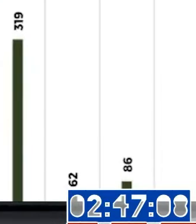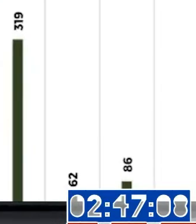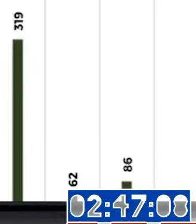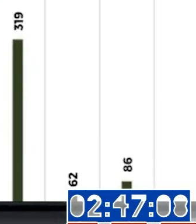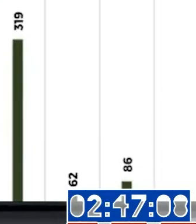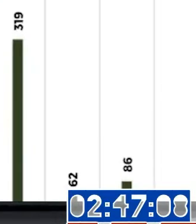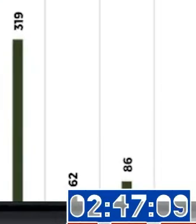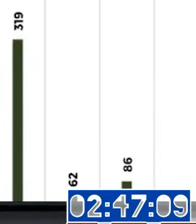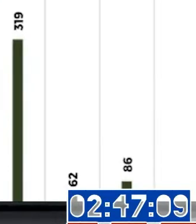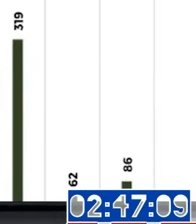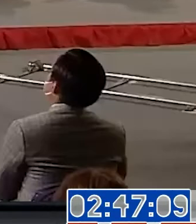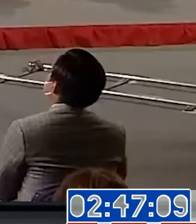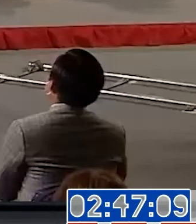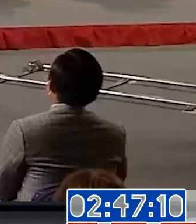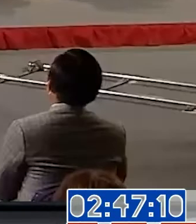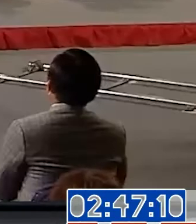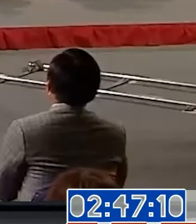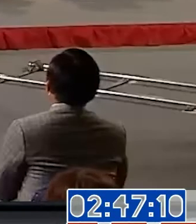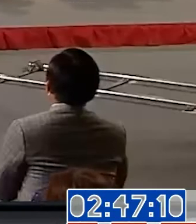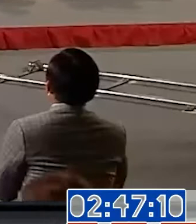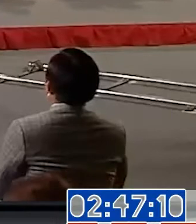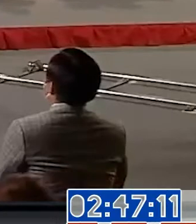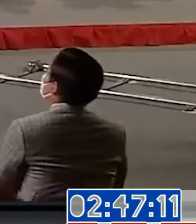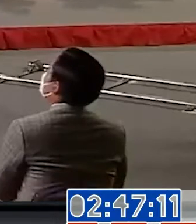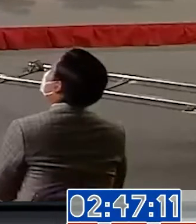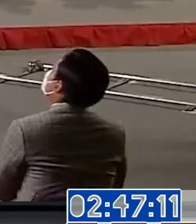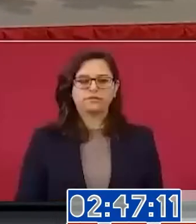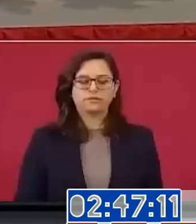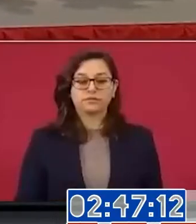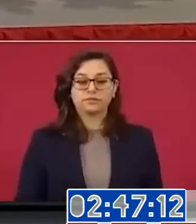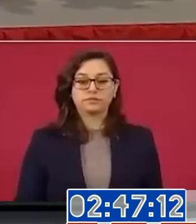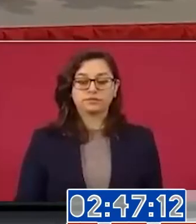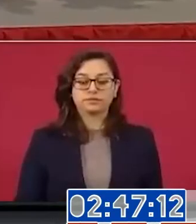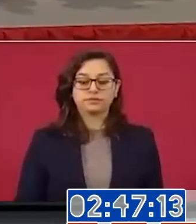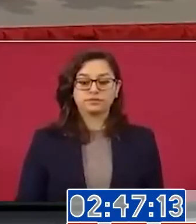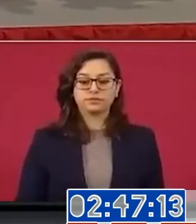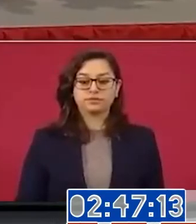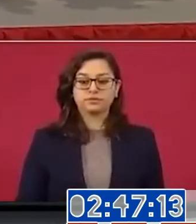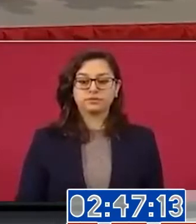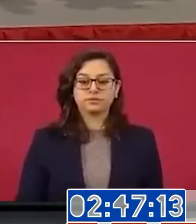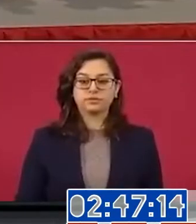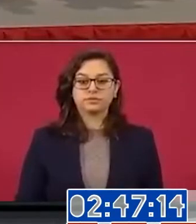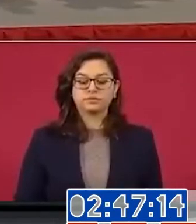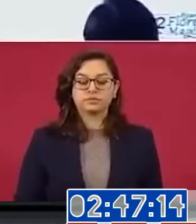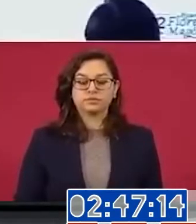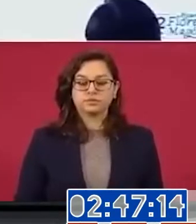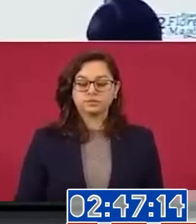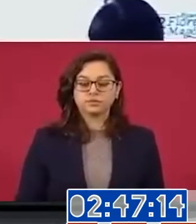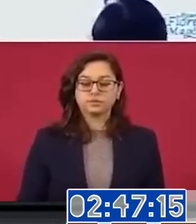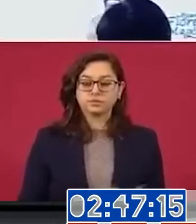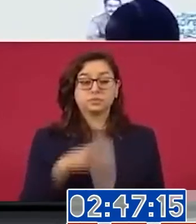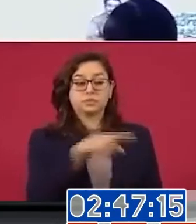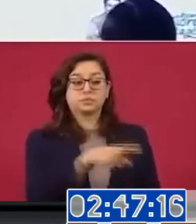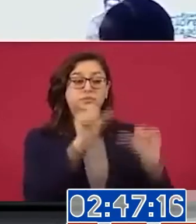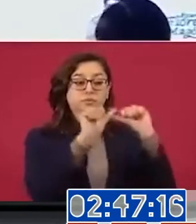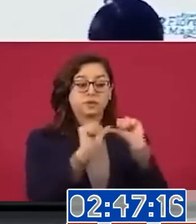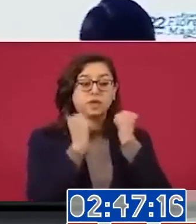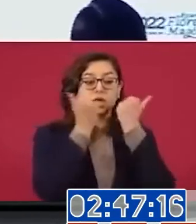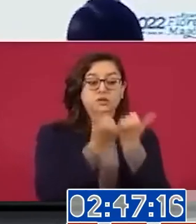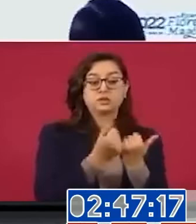buen trámite, obliga al corredor de bienes raíces a investigar a quién le van a rentar una casa o vender una casa